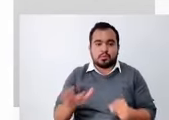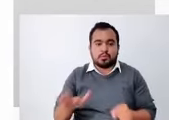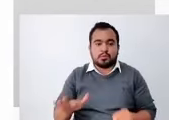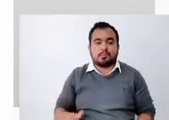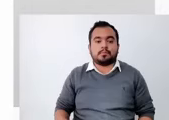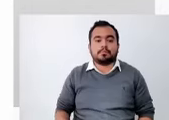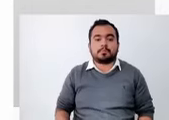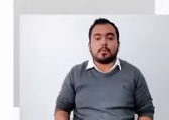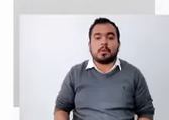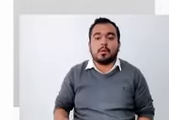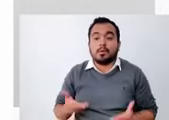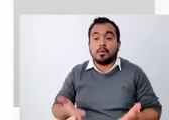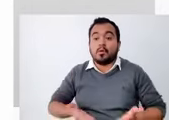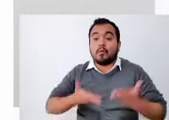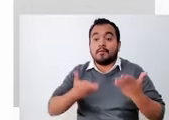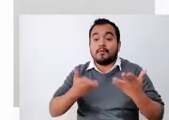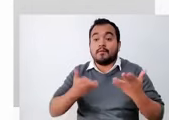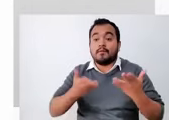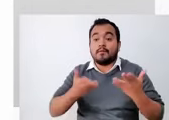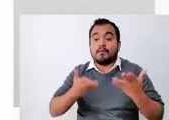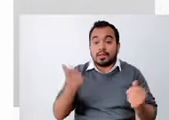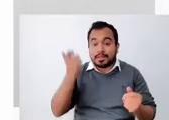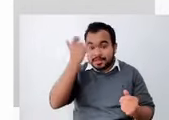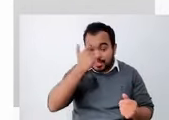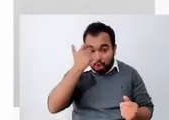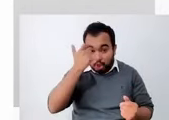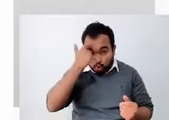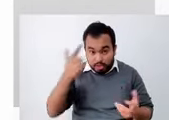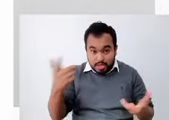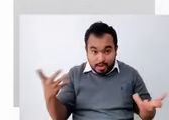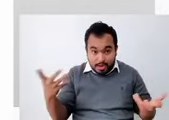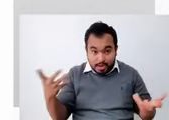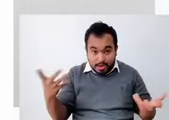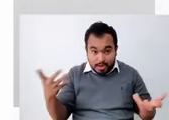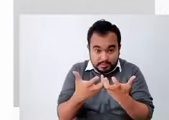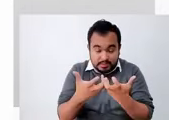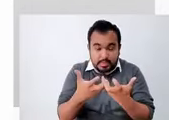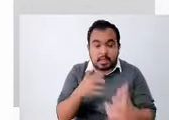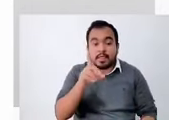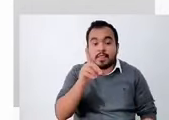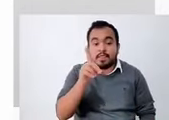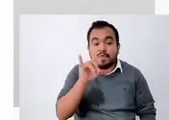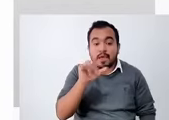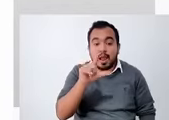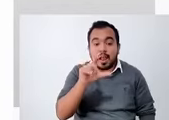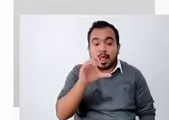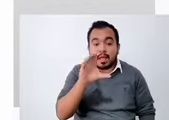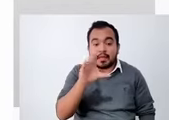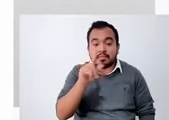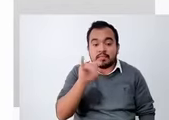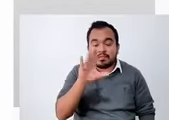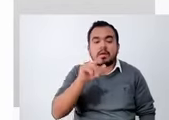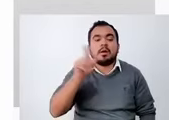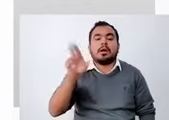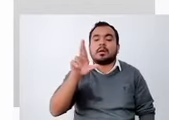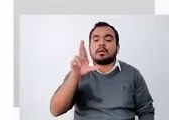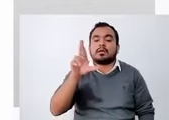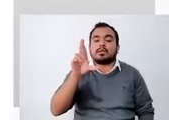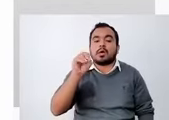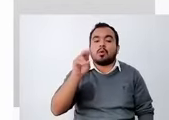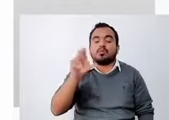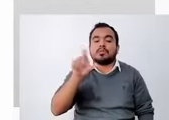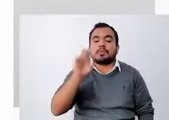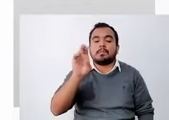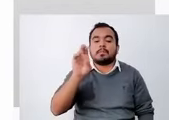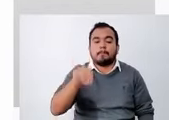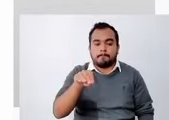ofrece como solución las teorías mixtas y principalmente la teoría dialéctica de Roxin. Una teoría que dice en el momento de establecer la combinación legal, cuando